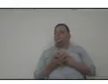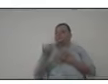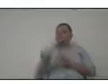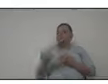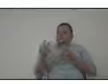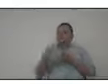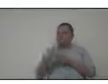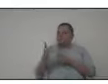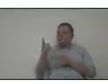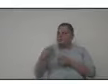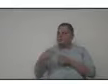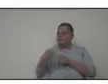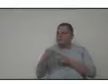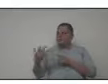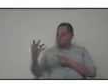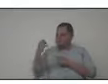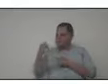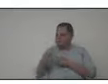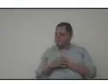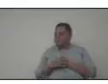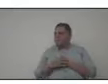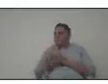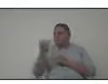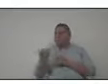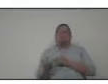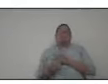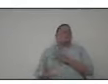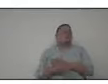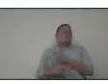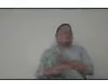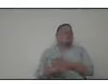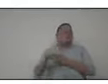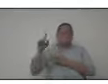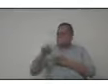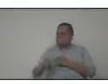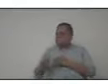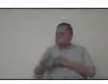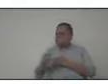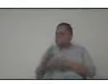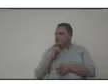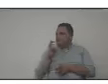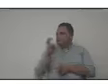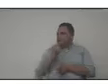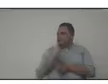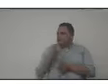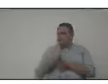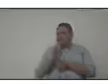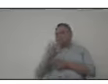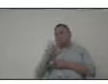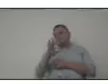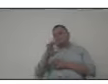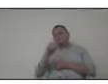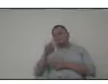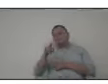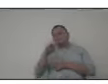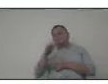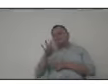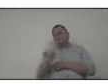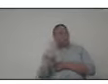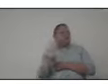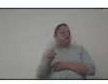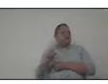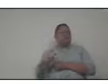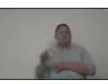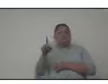lo decíamos la semana pasada y lo decimos siempre, hemos tenido una dificultad en sífilis congénita. Nosotros no